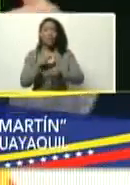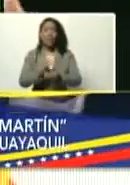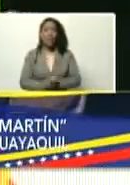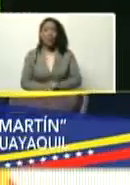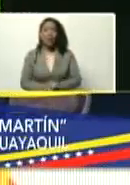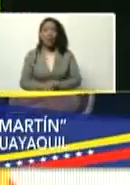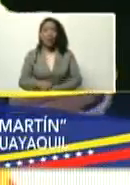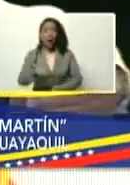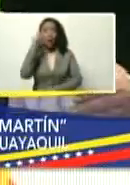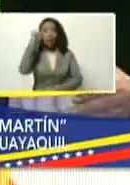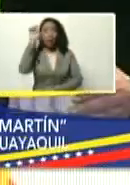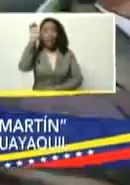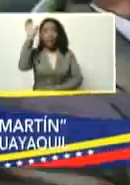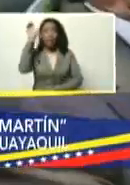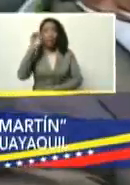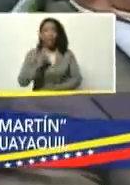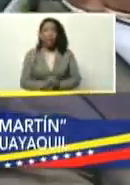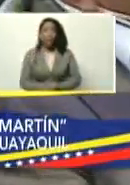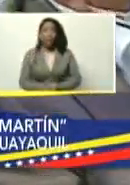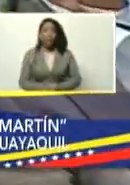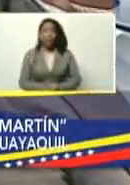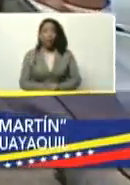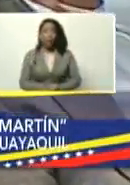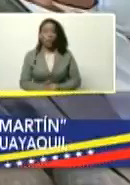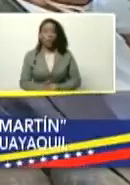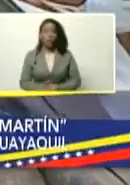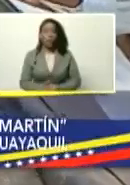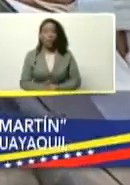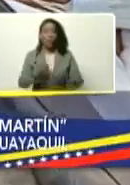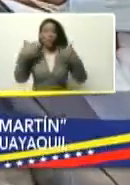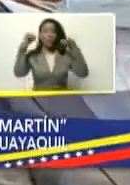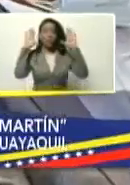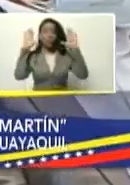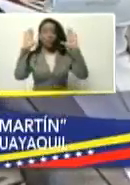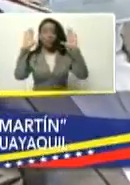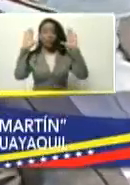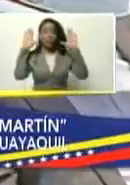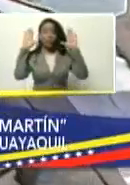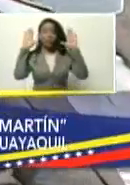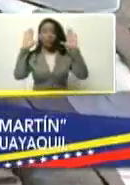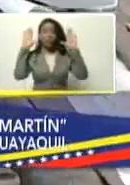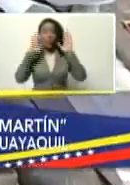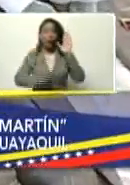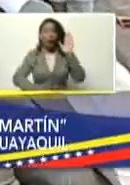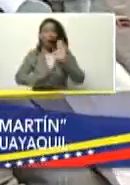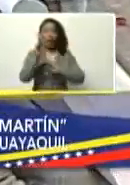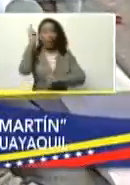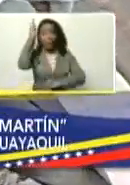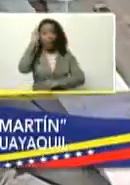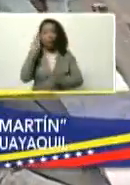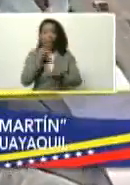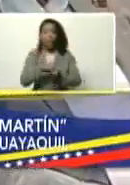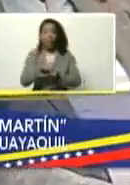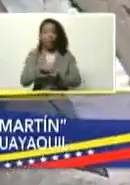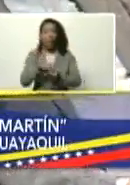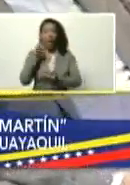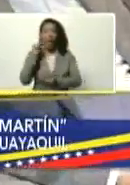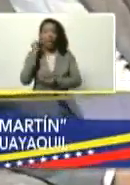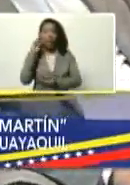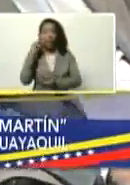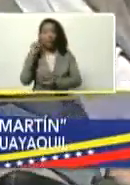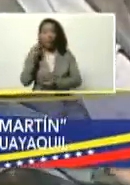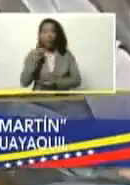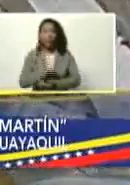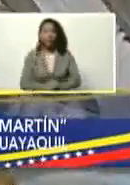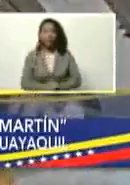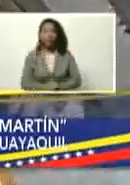el norte del país, y él supone que por Tucumán vía el Alto Perú podía llegar a Lima, que era el objetivo